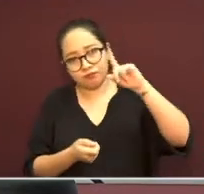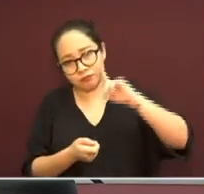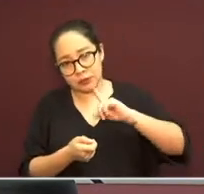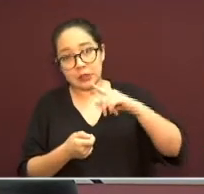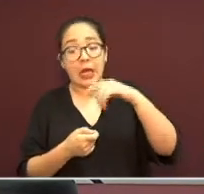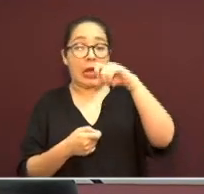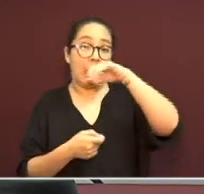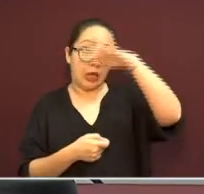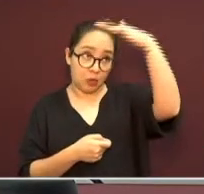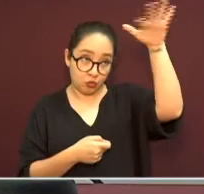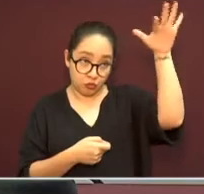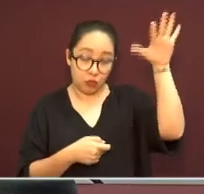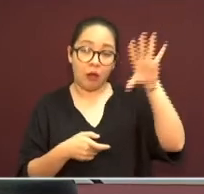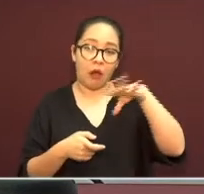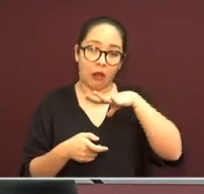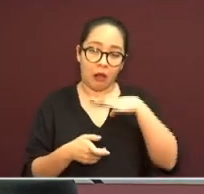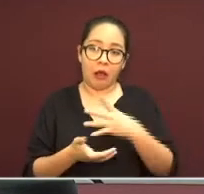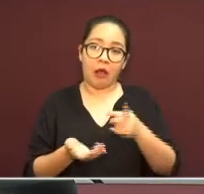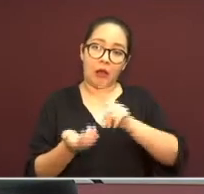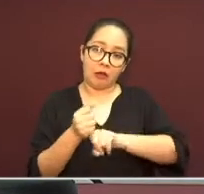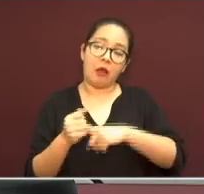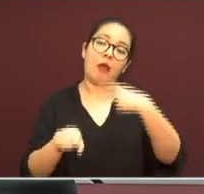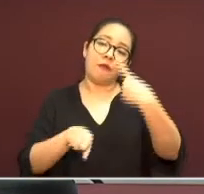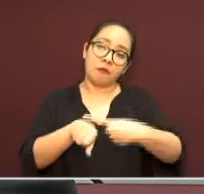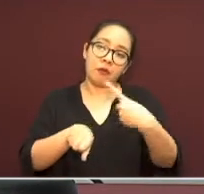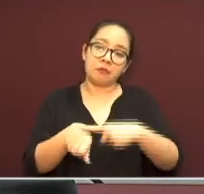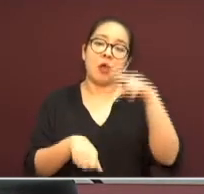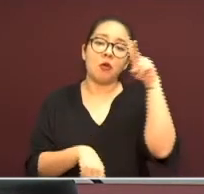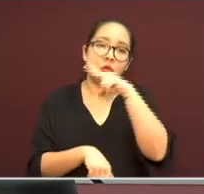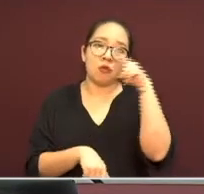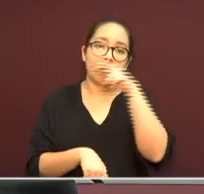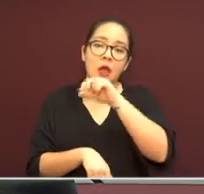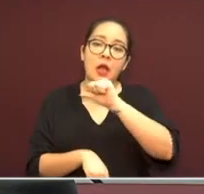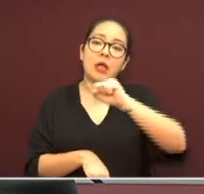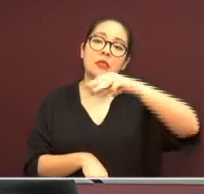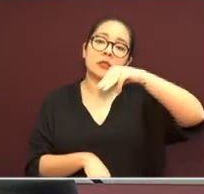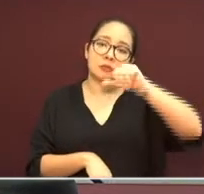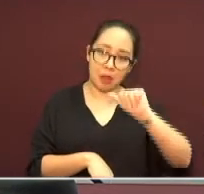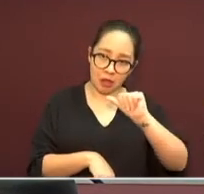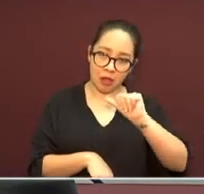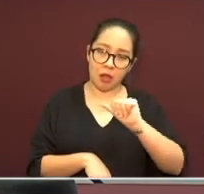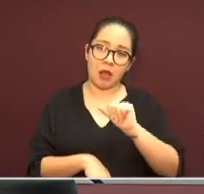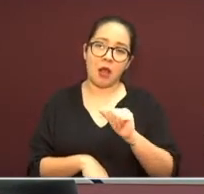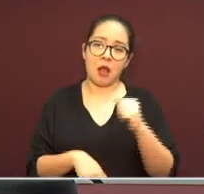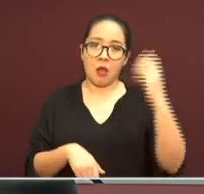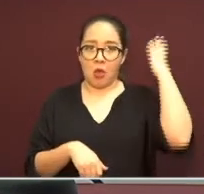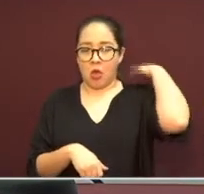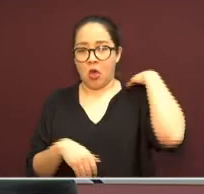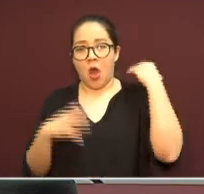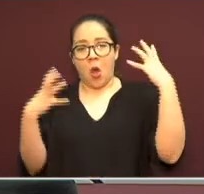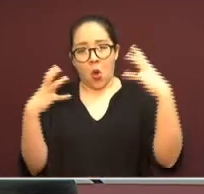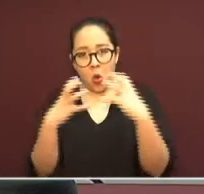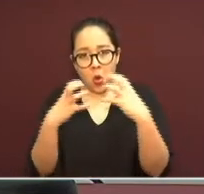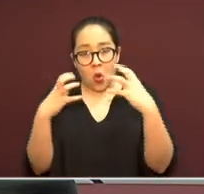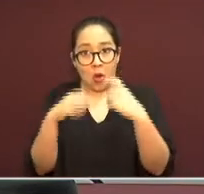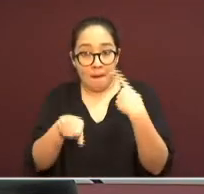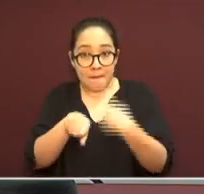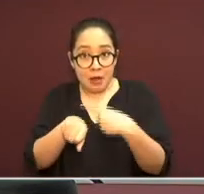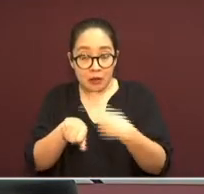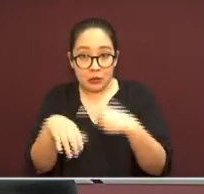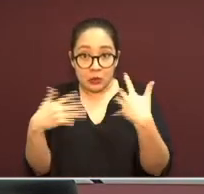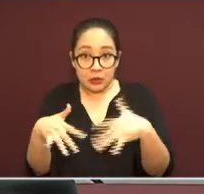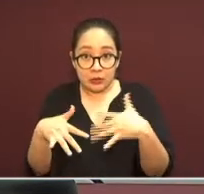presencia de asma bronquial por tal razón la secretaria de salud